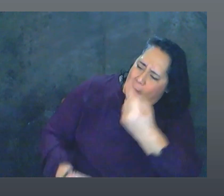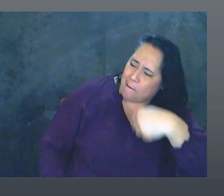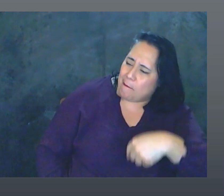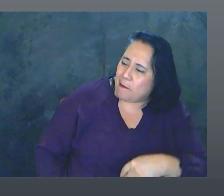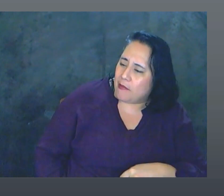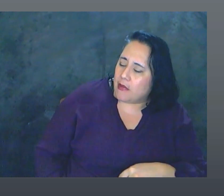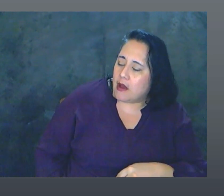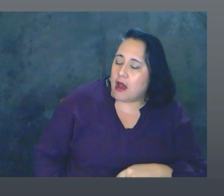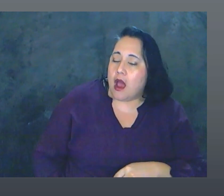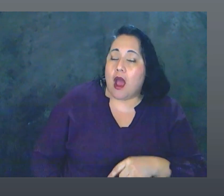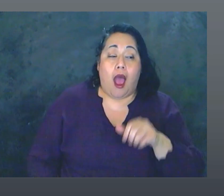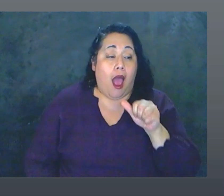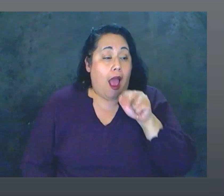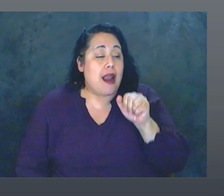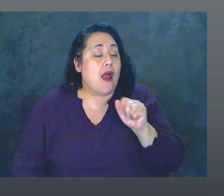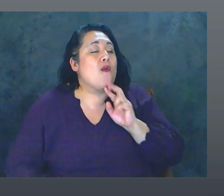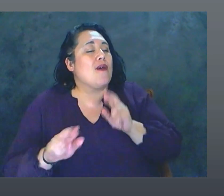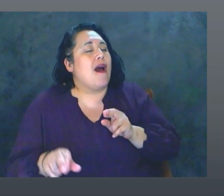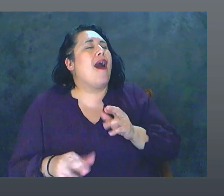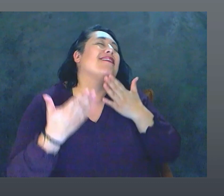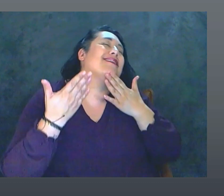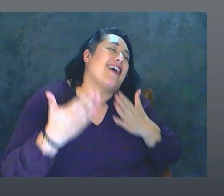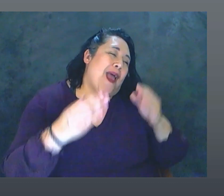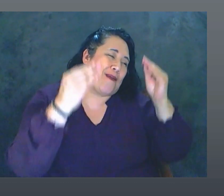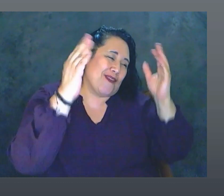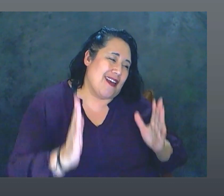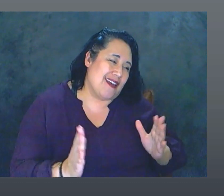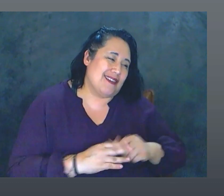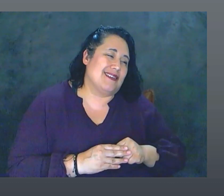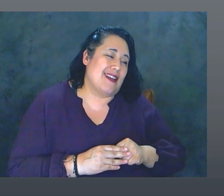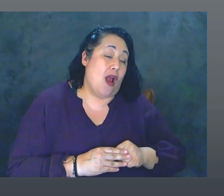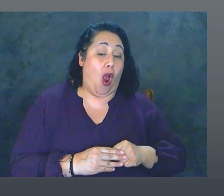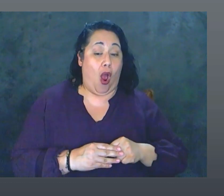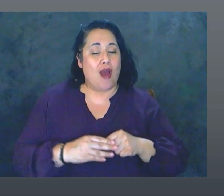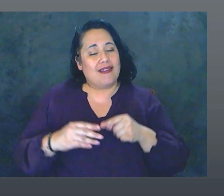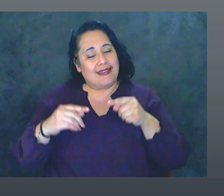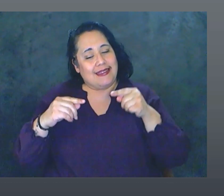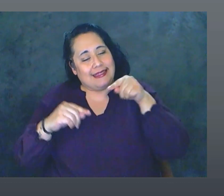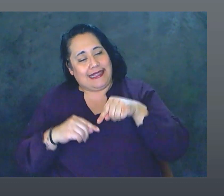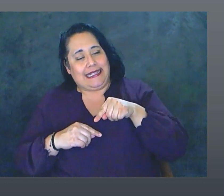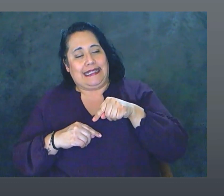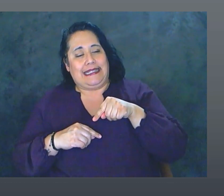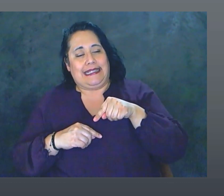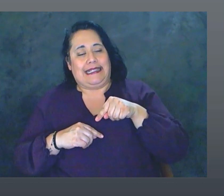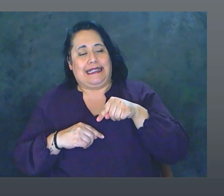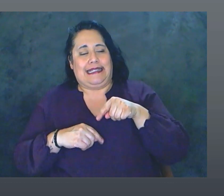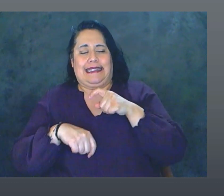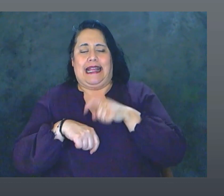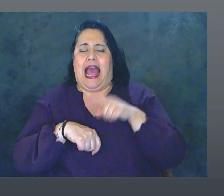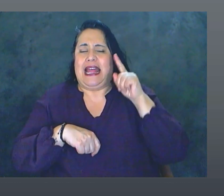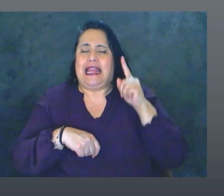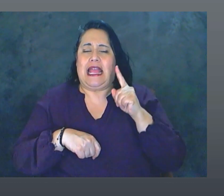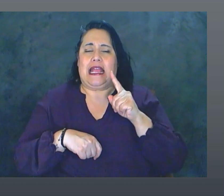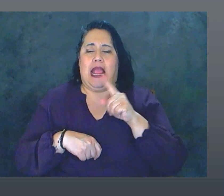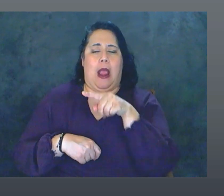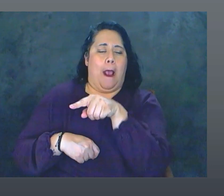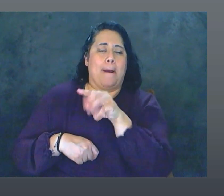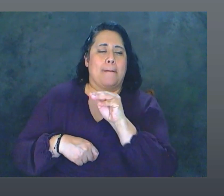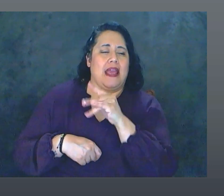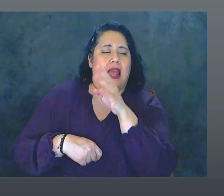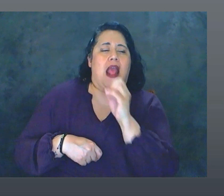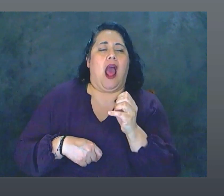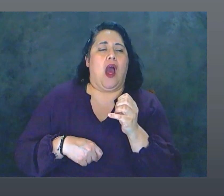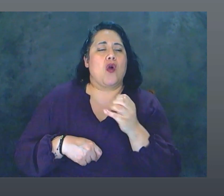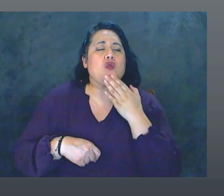venir. Ana le responde, gracias, profesora. En este caso, Miguel podrá responder mejor acerca